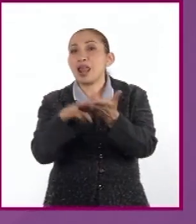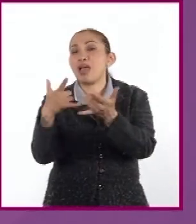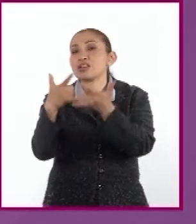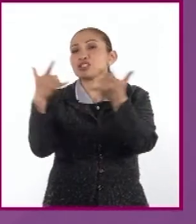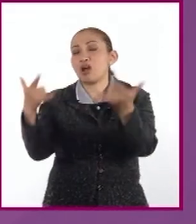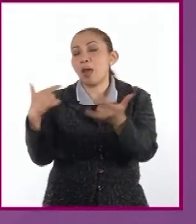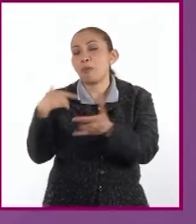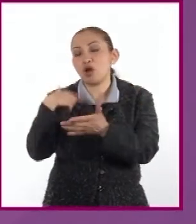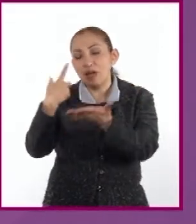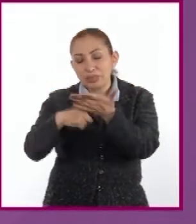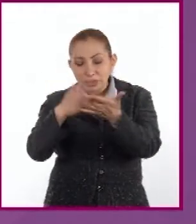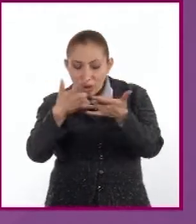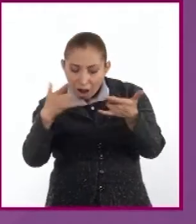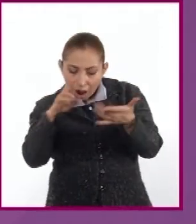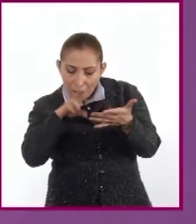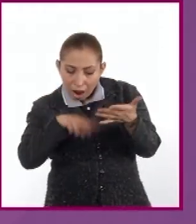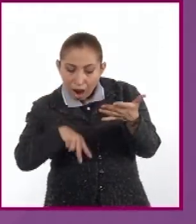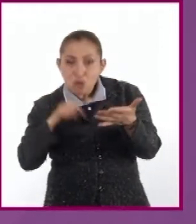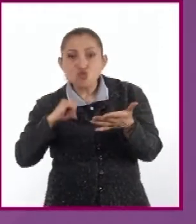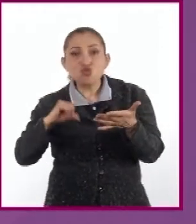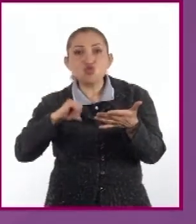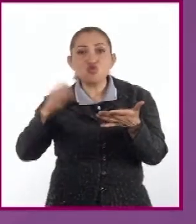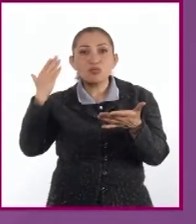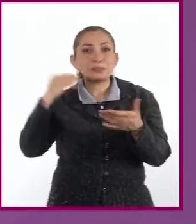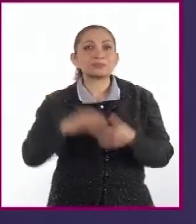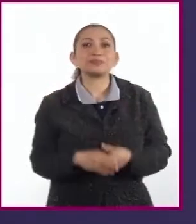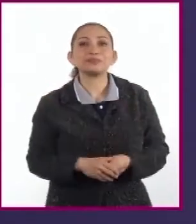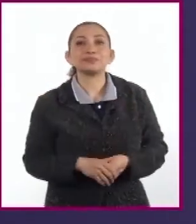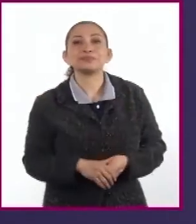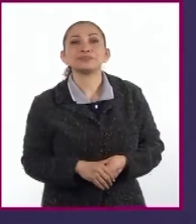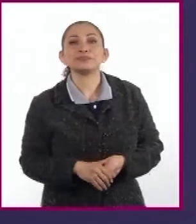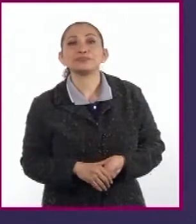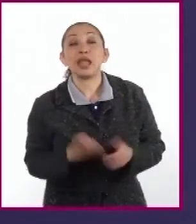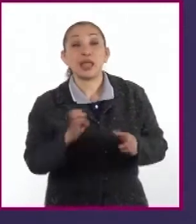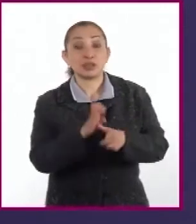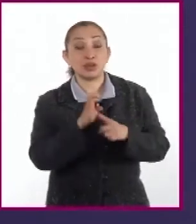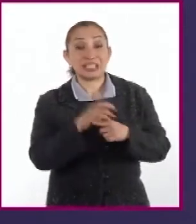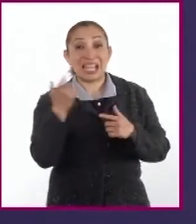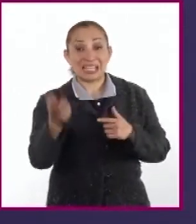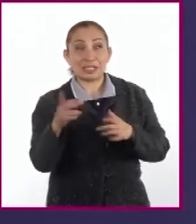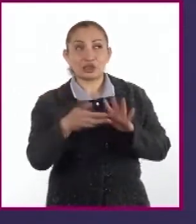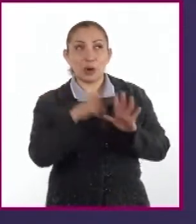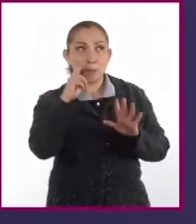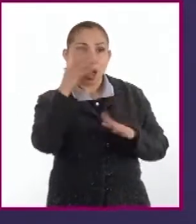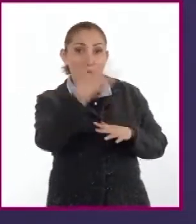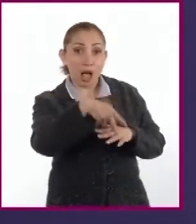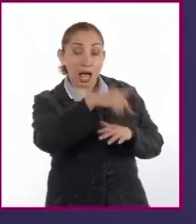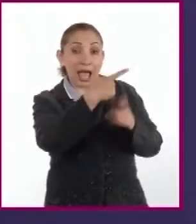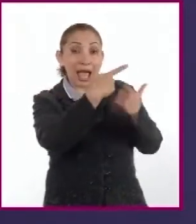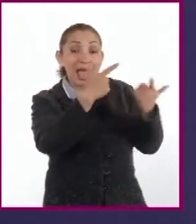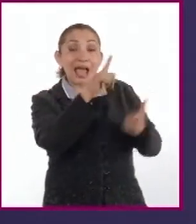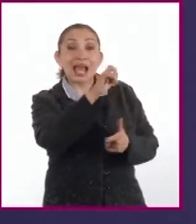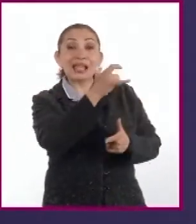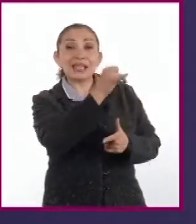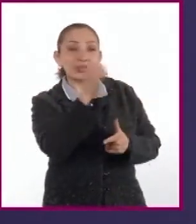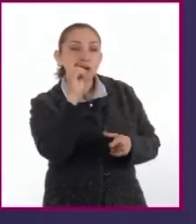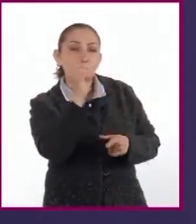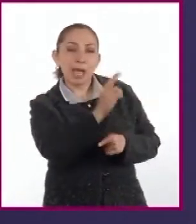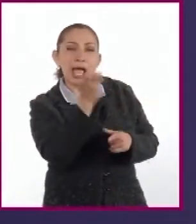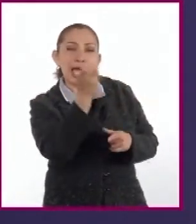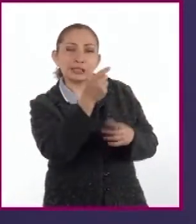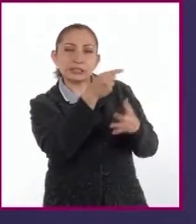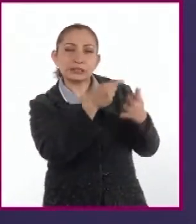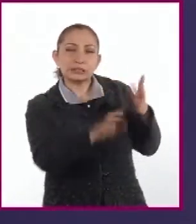histórico por su contenido y por su antigüedad. Así que la siguiente vez que busquen una leyenda, tomen en cuenta